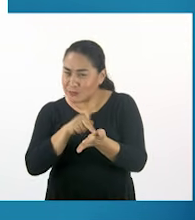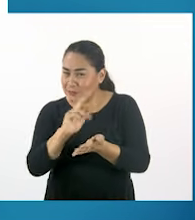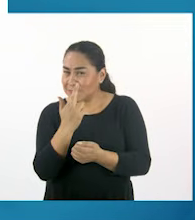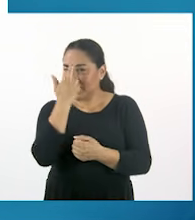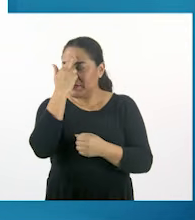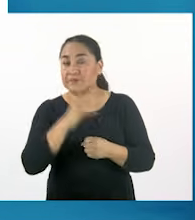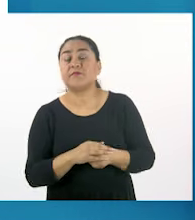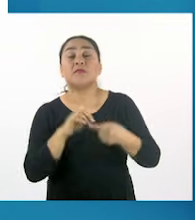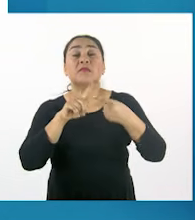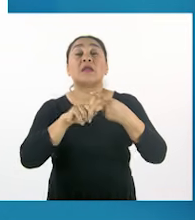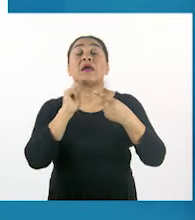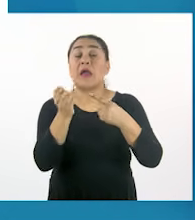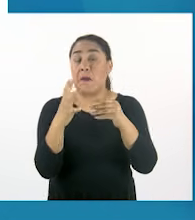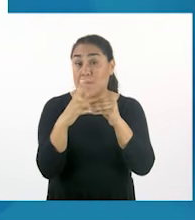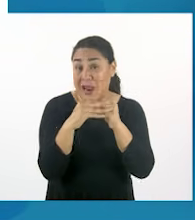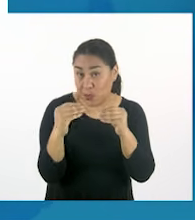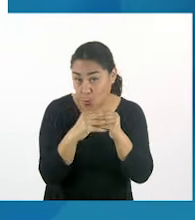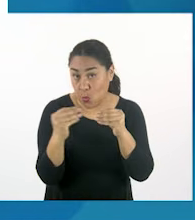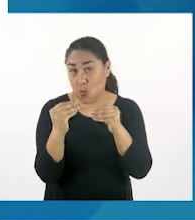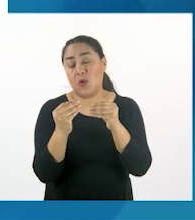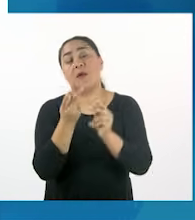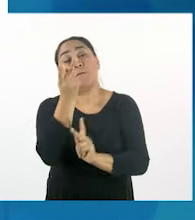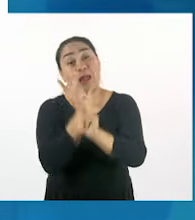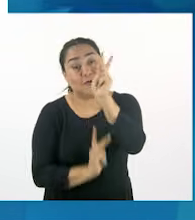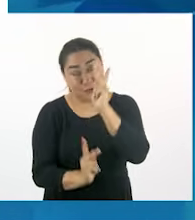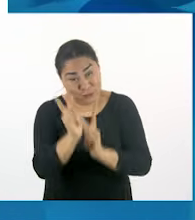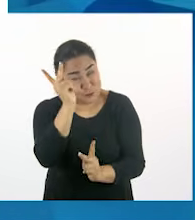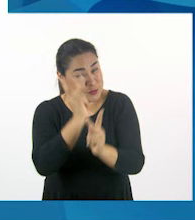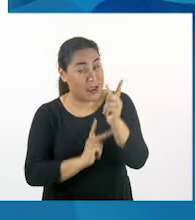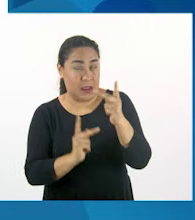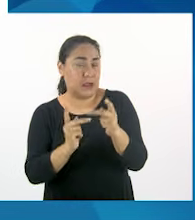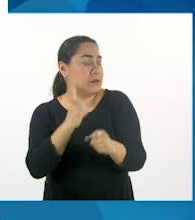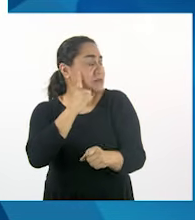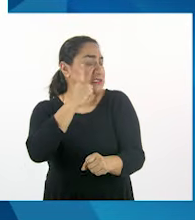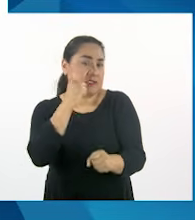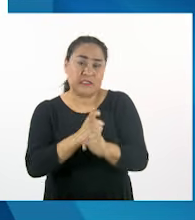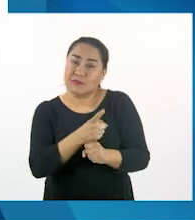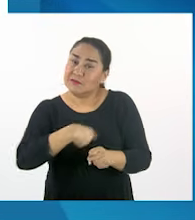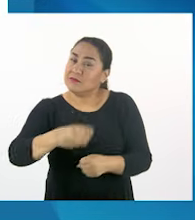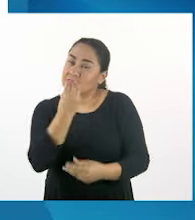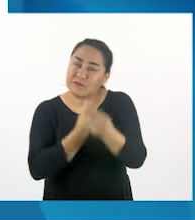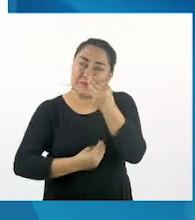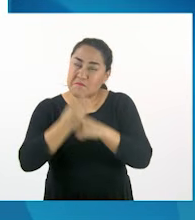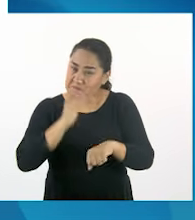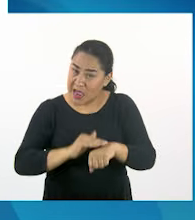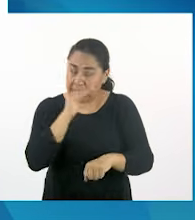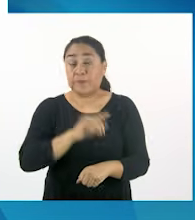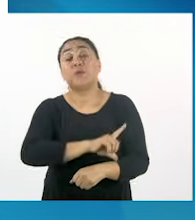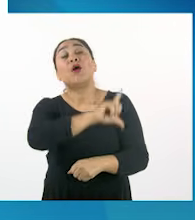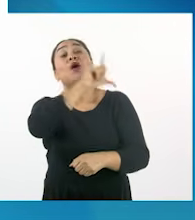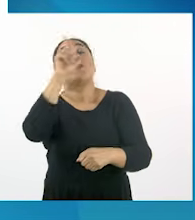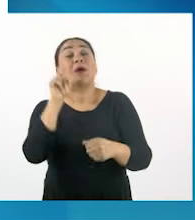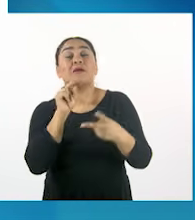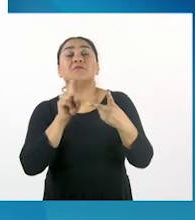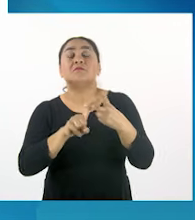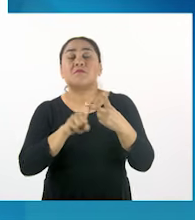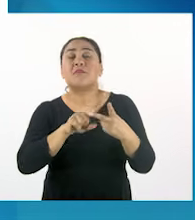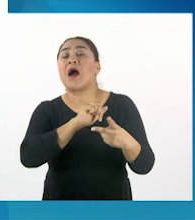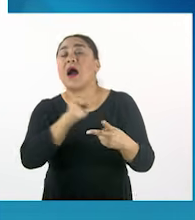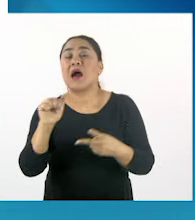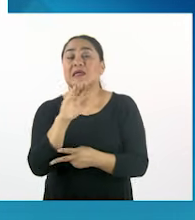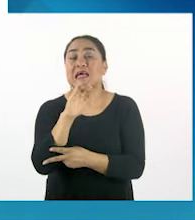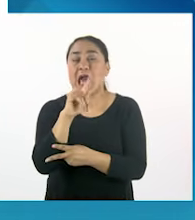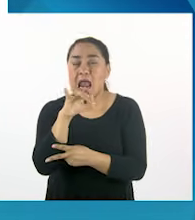integran las verduras y las frutas, que es lo que más debemos de consumir. Posteriormente, cereales y